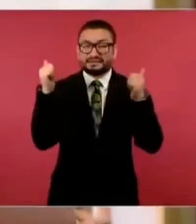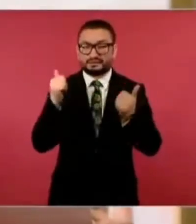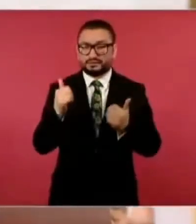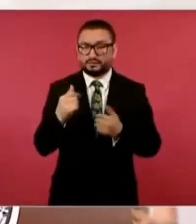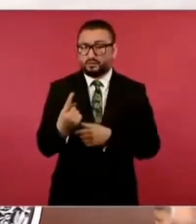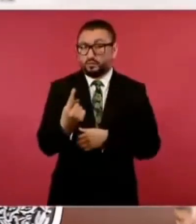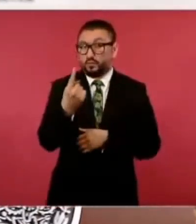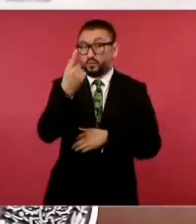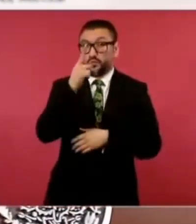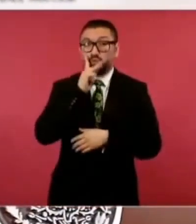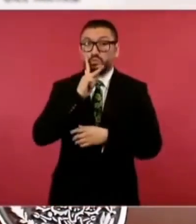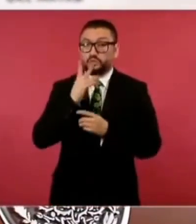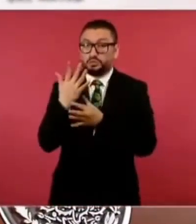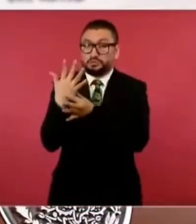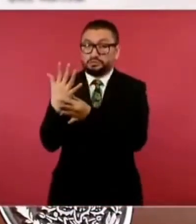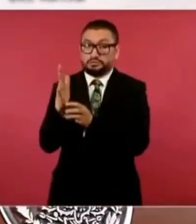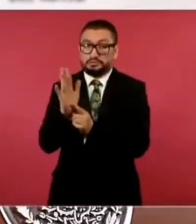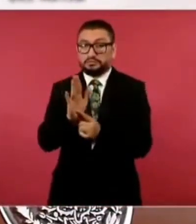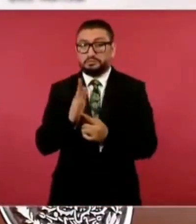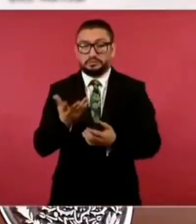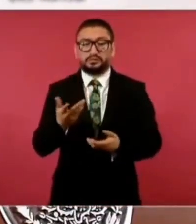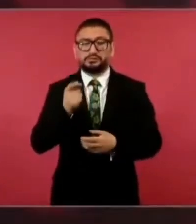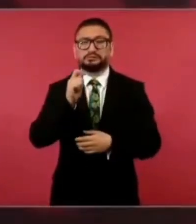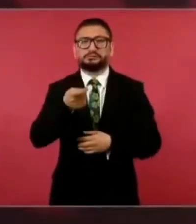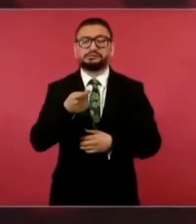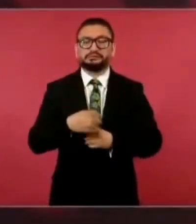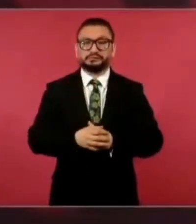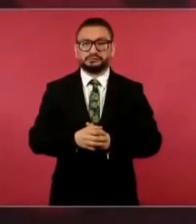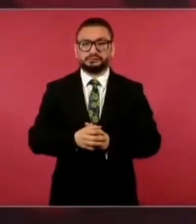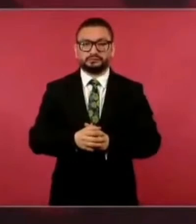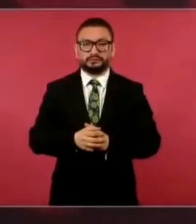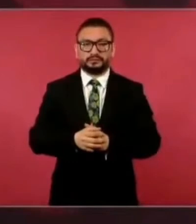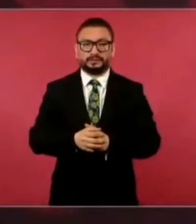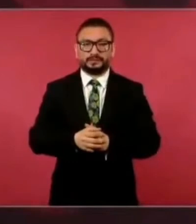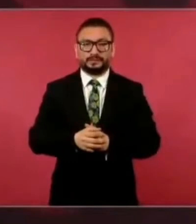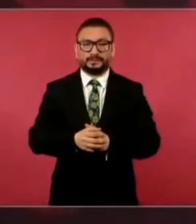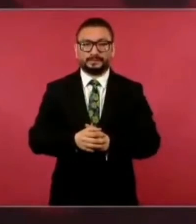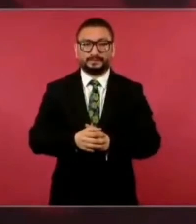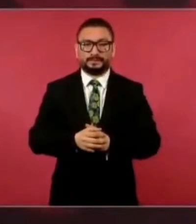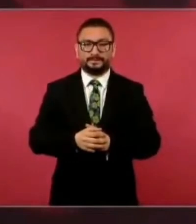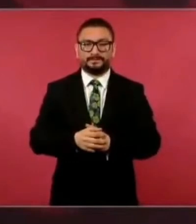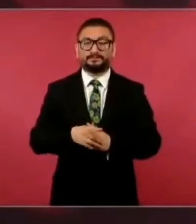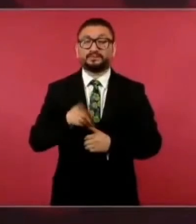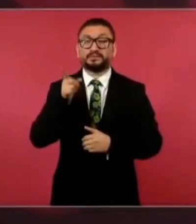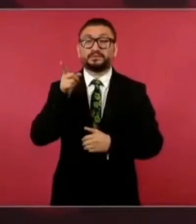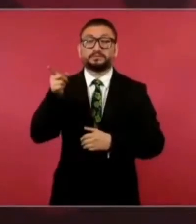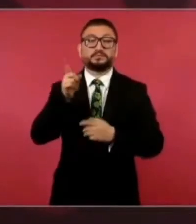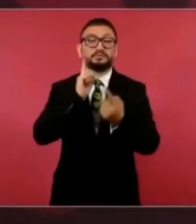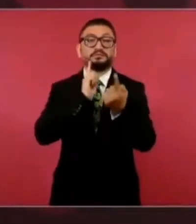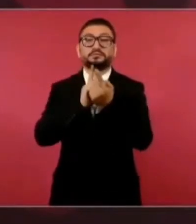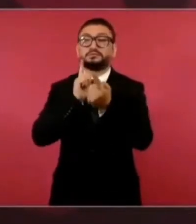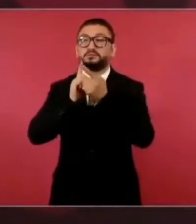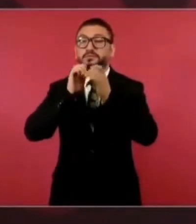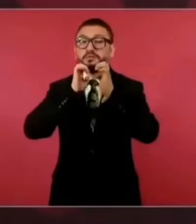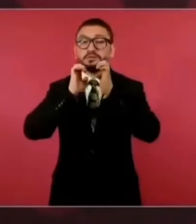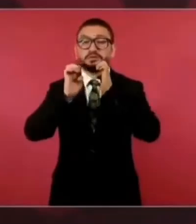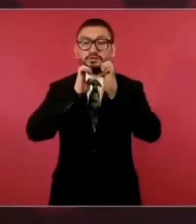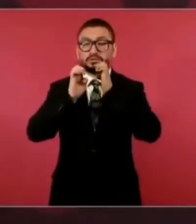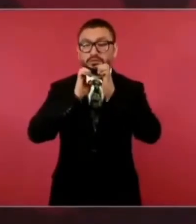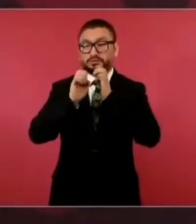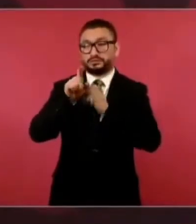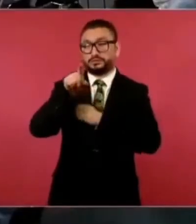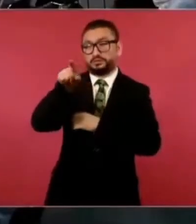prueba que ofrece es que entrevista a este